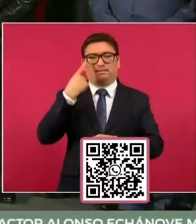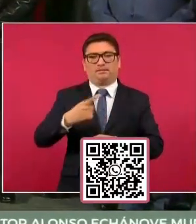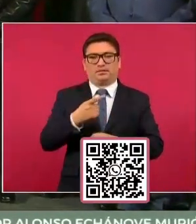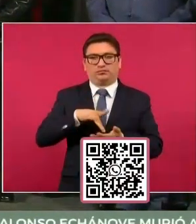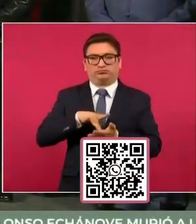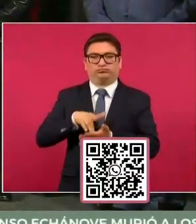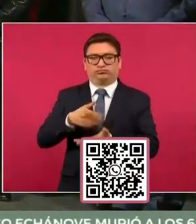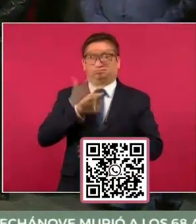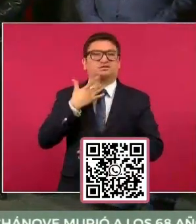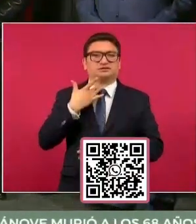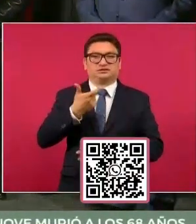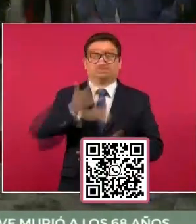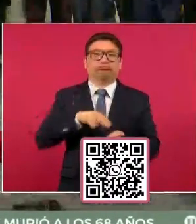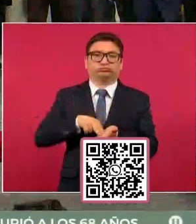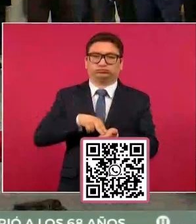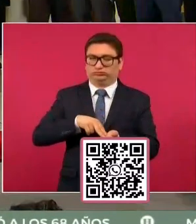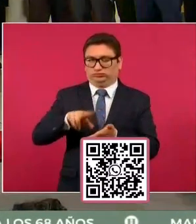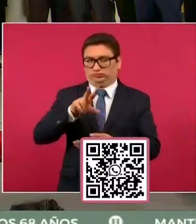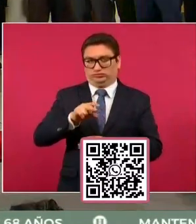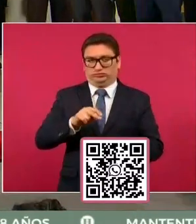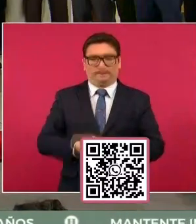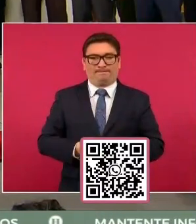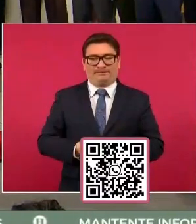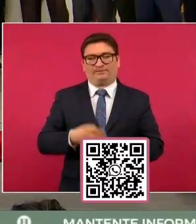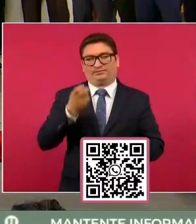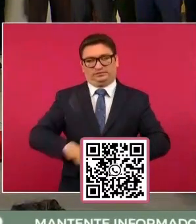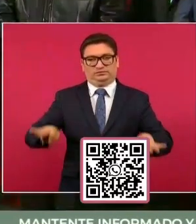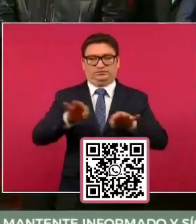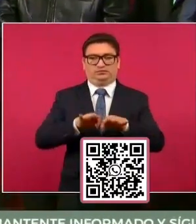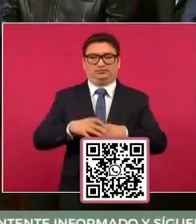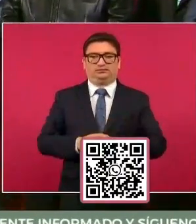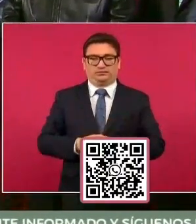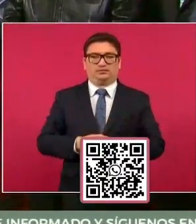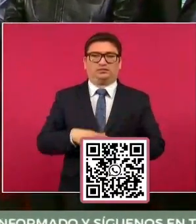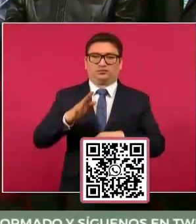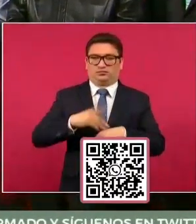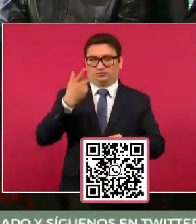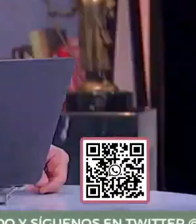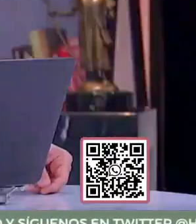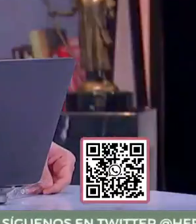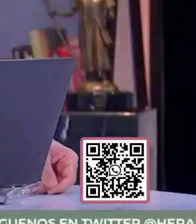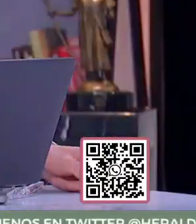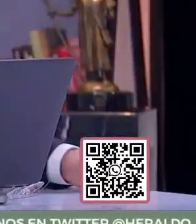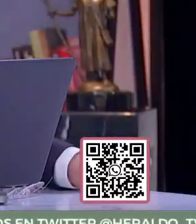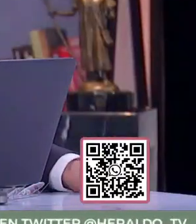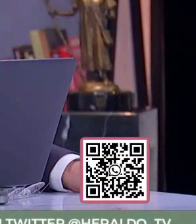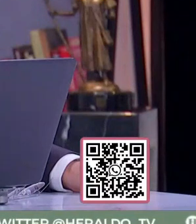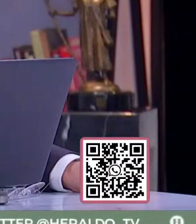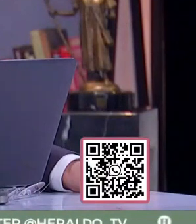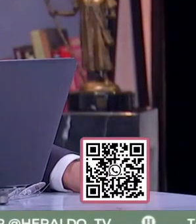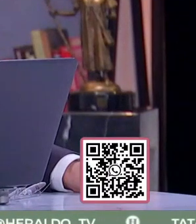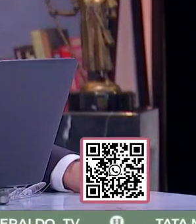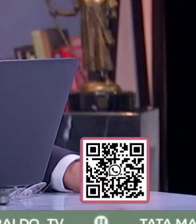aumente el precio de las gasolinas y del diésel. Y ese es un componente importante en la inflación. López Obrador habló